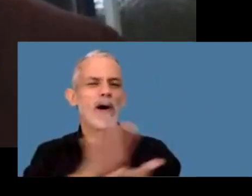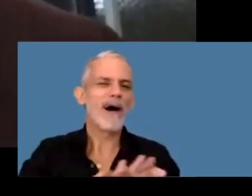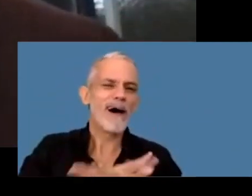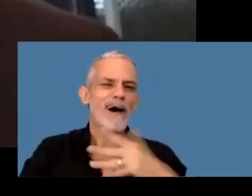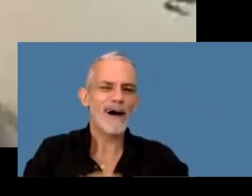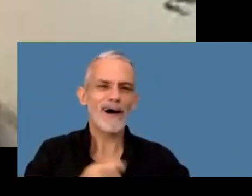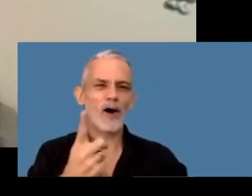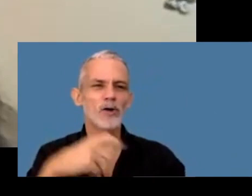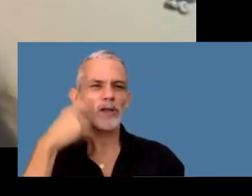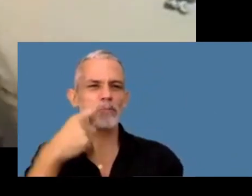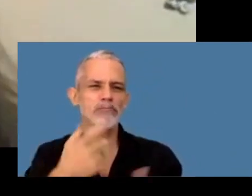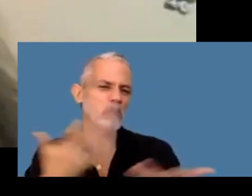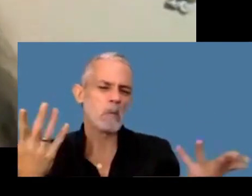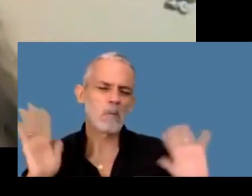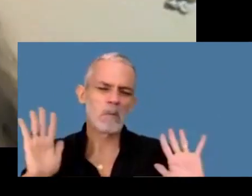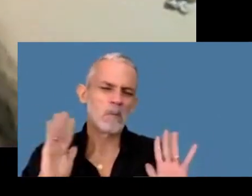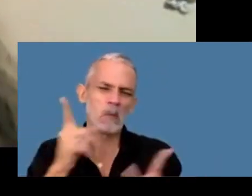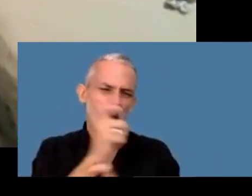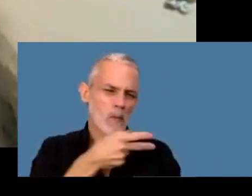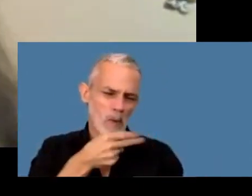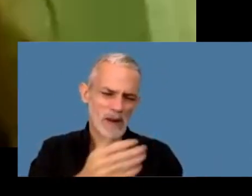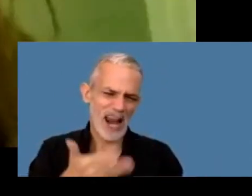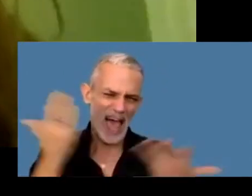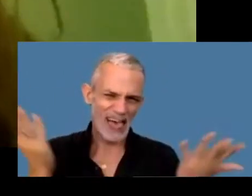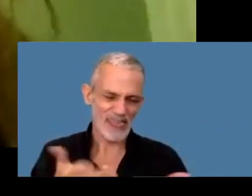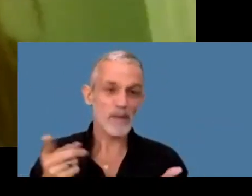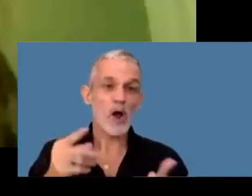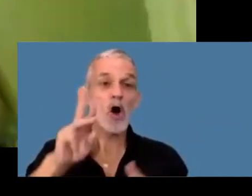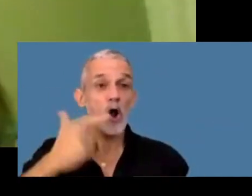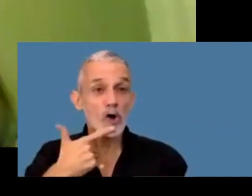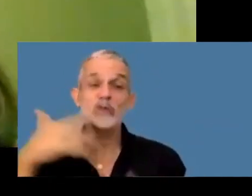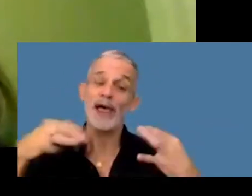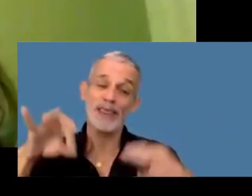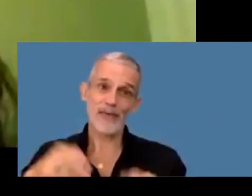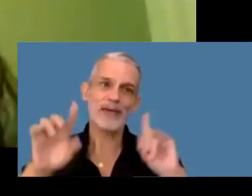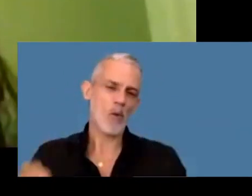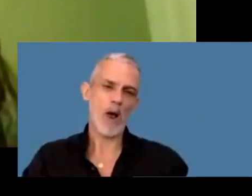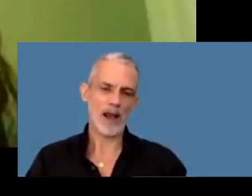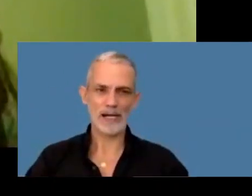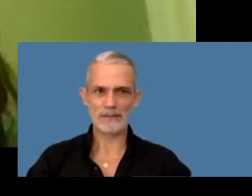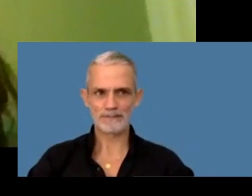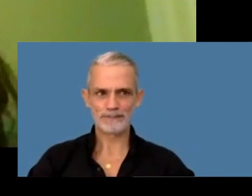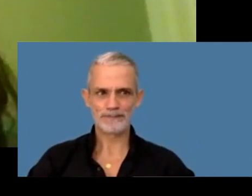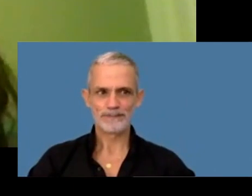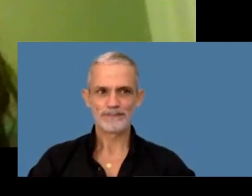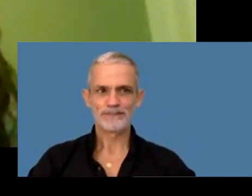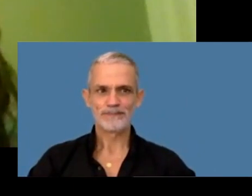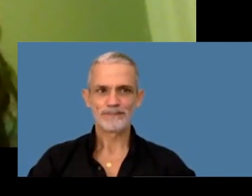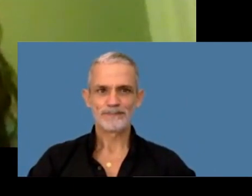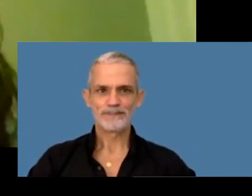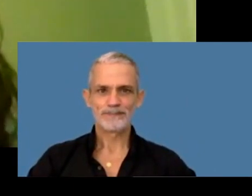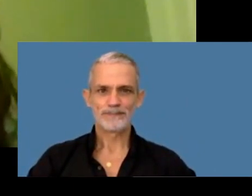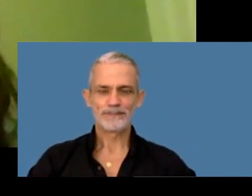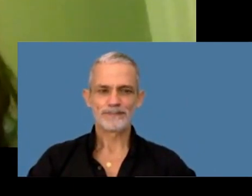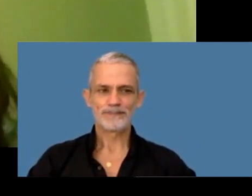Bueno, muy bien, muy claro. Tengo una pregunta acá, perdón, Ro, que me llegó. Me dice, ¿cómo juegan los impuestos provinciales